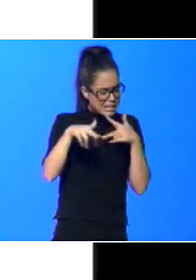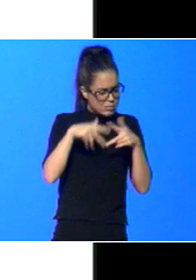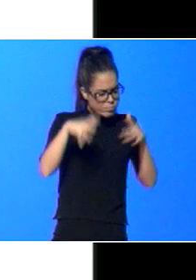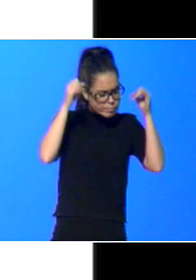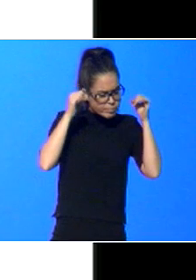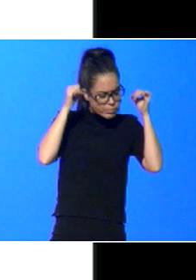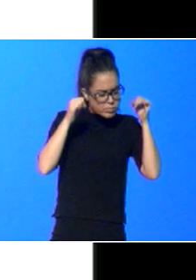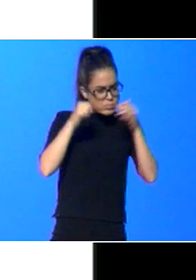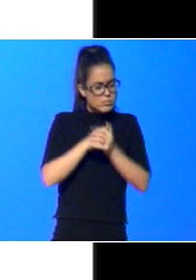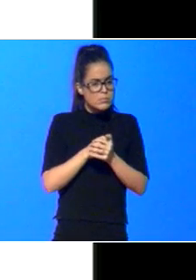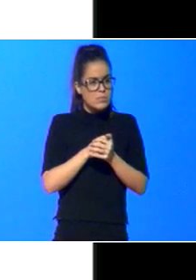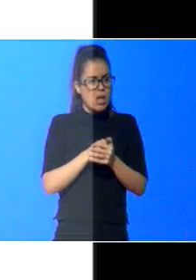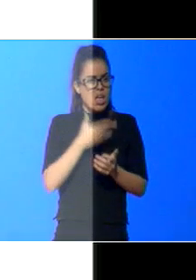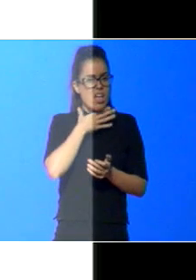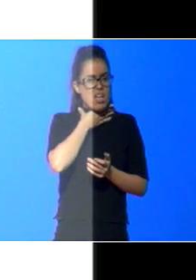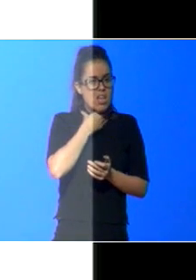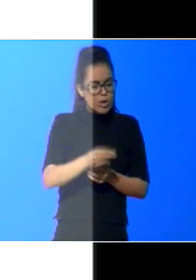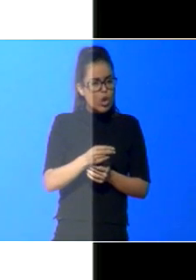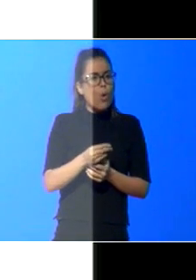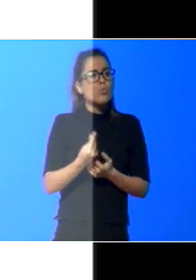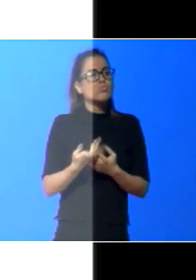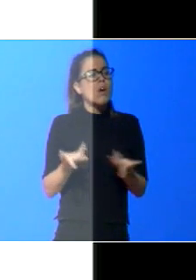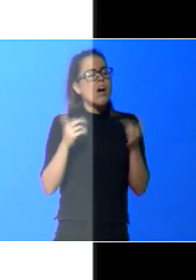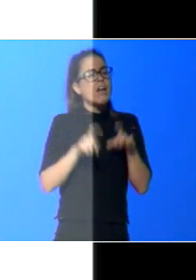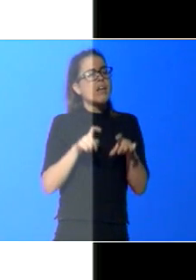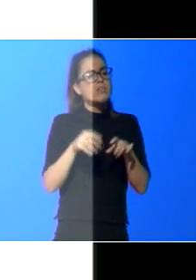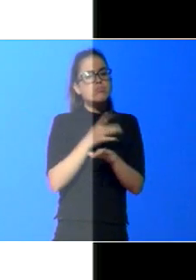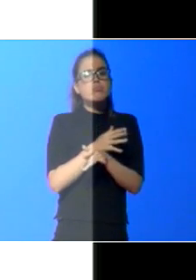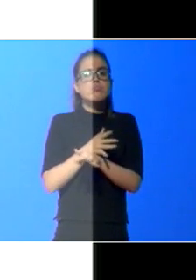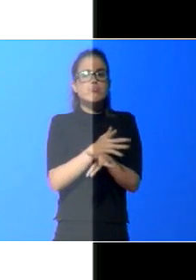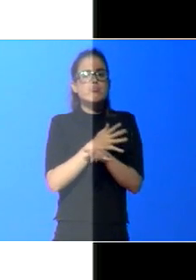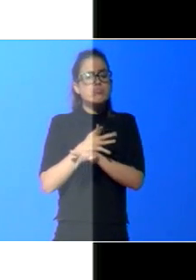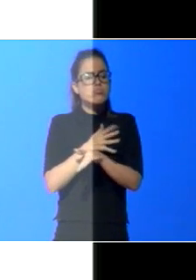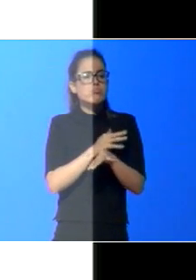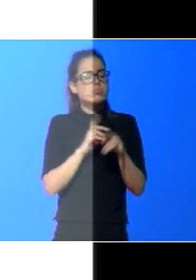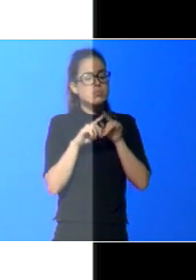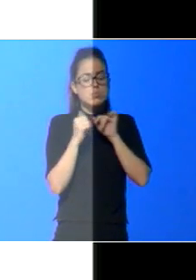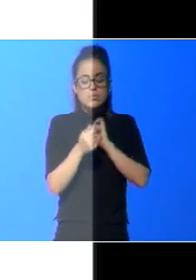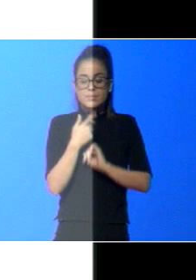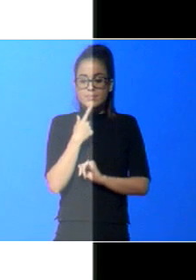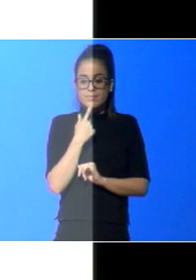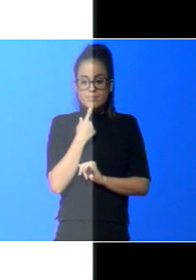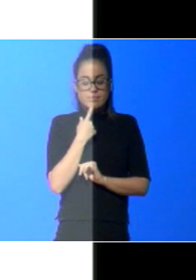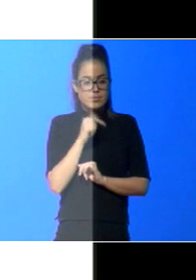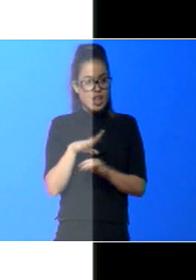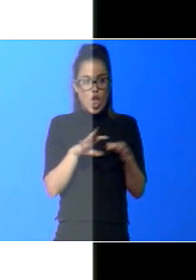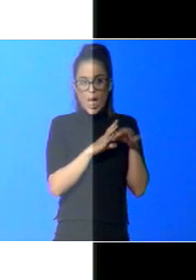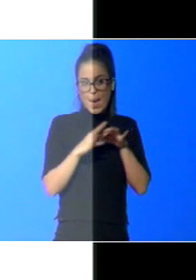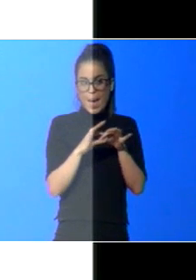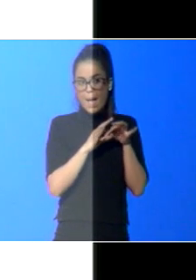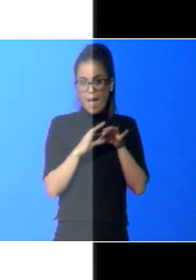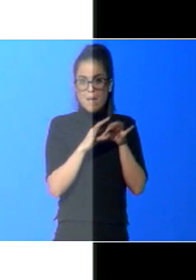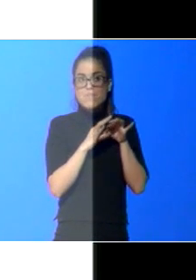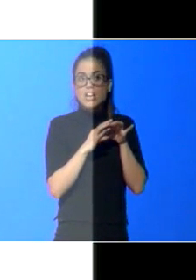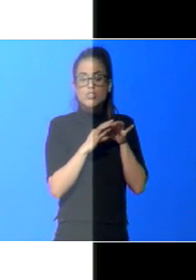gusta jugar con sus amigos en el recreo. Y como al final también dice, ¿no? Hago amigos enseguida, necesito